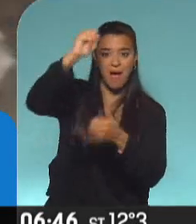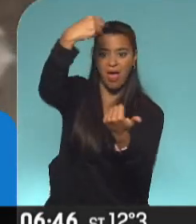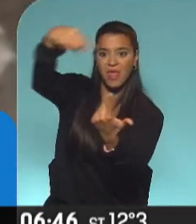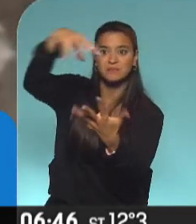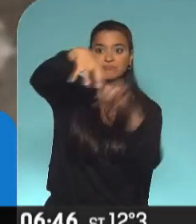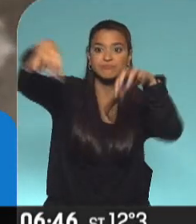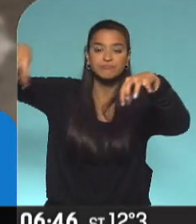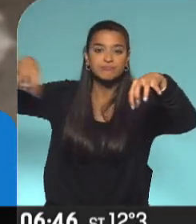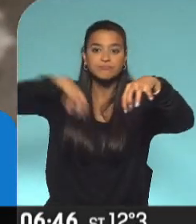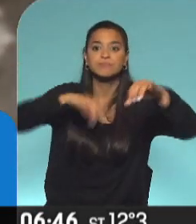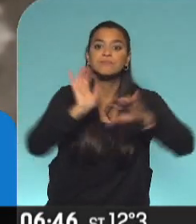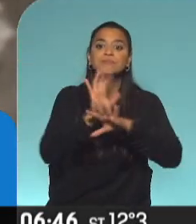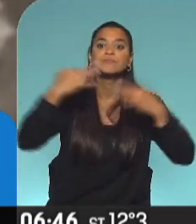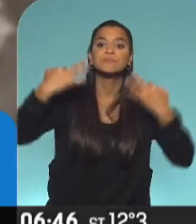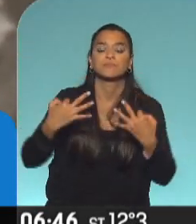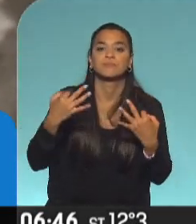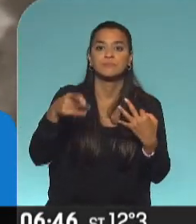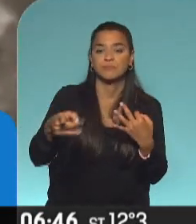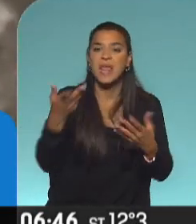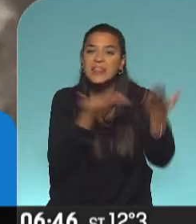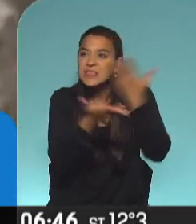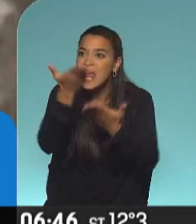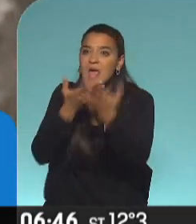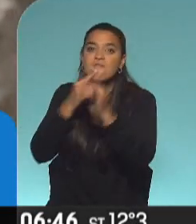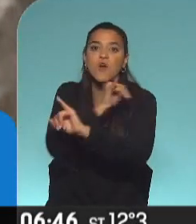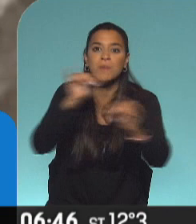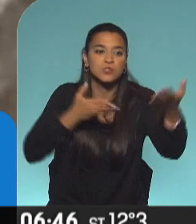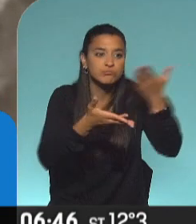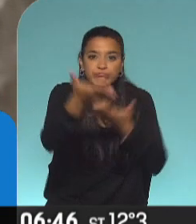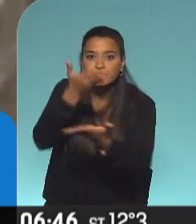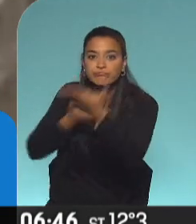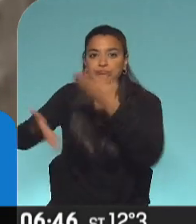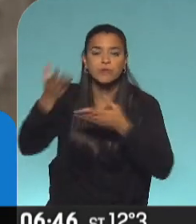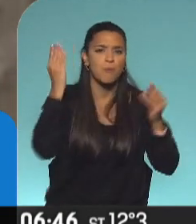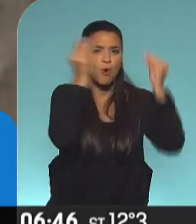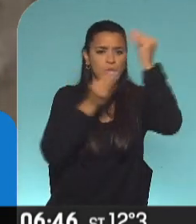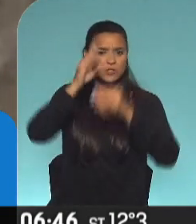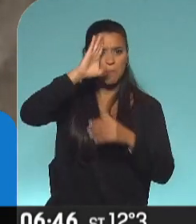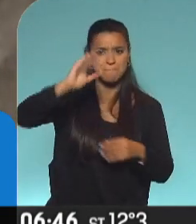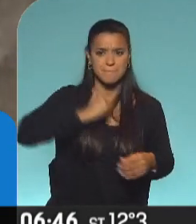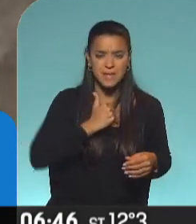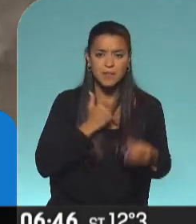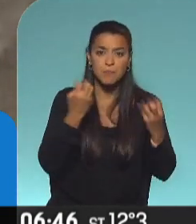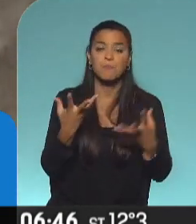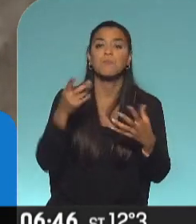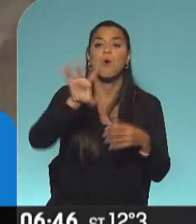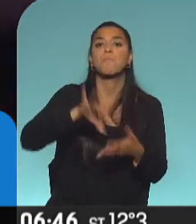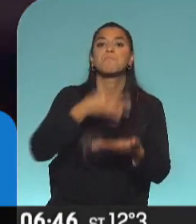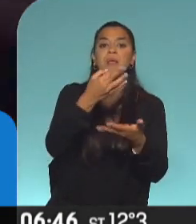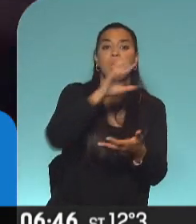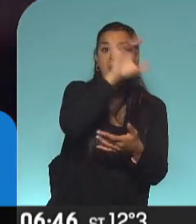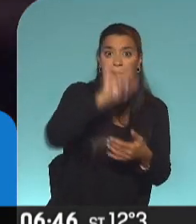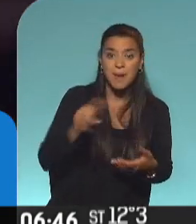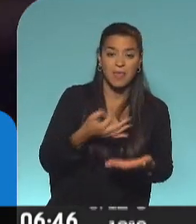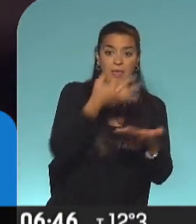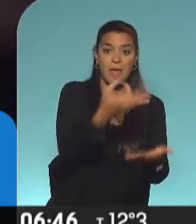para establecer un fluido y prioritario intercambio de información. La preocupación de los militares por un premio de la paz entregado